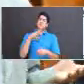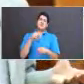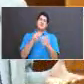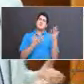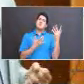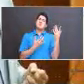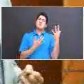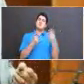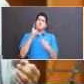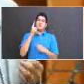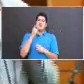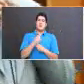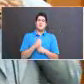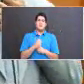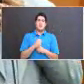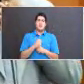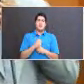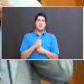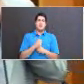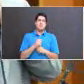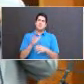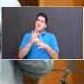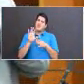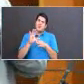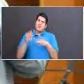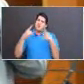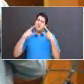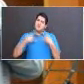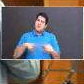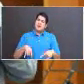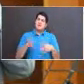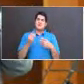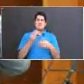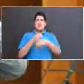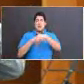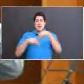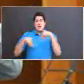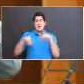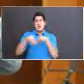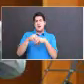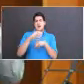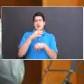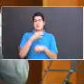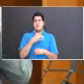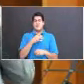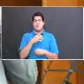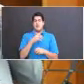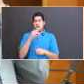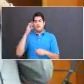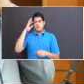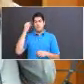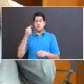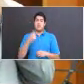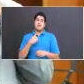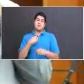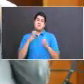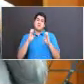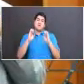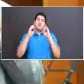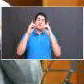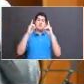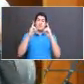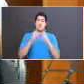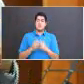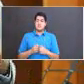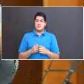¿cómo decirle?, una religión humanista que me cambie debido a pulir mi educación y